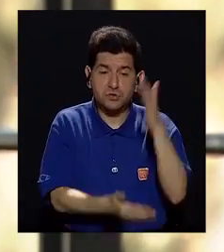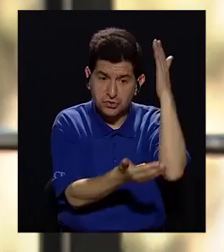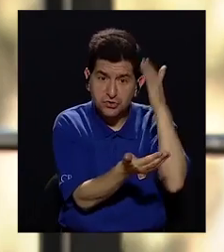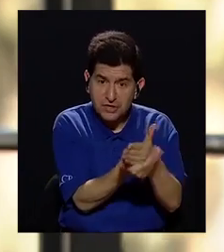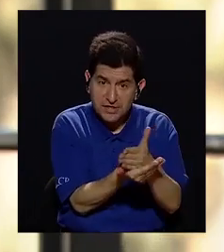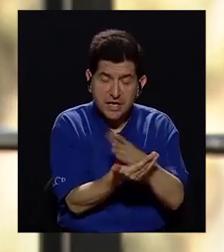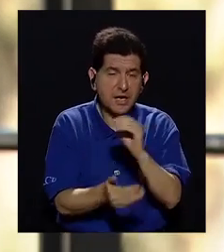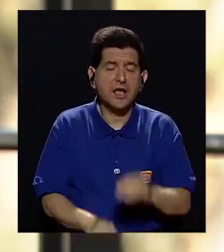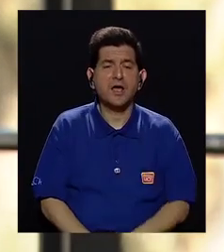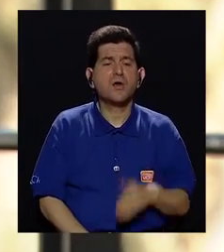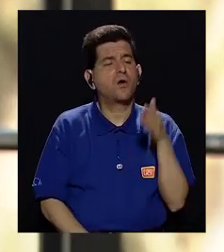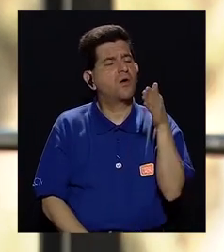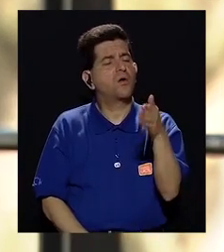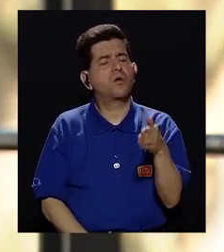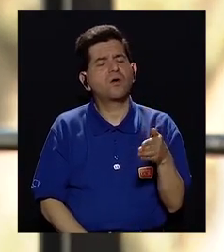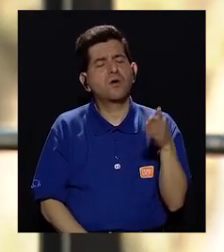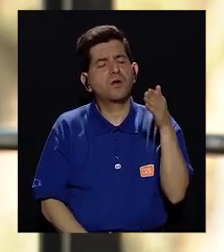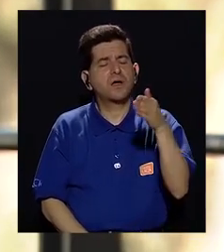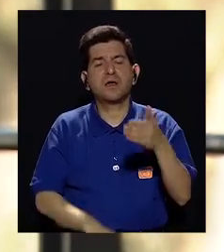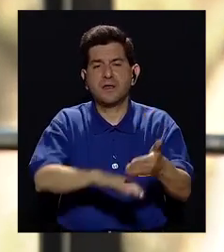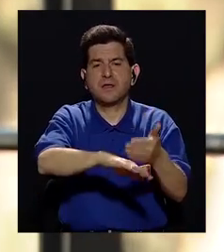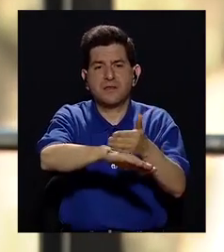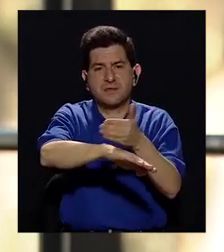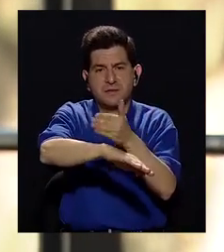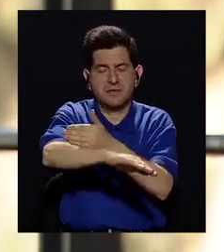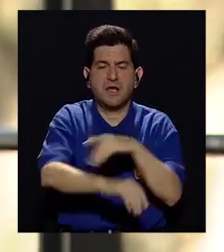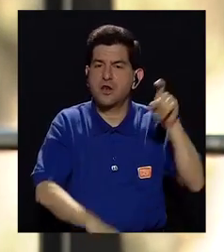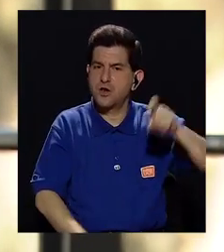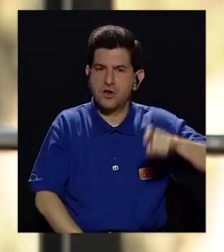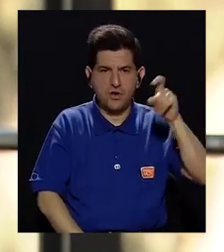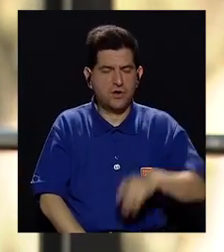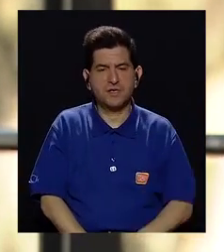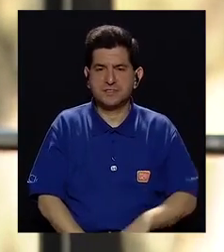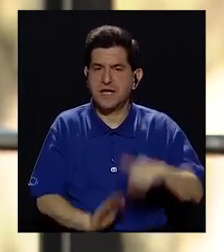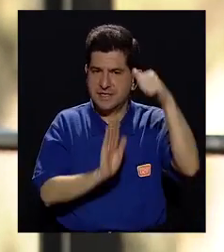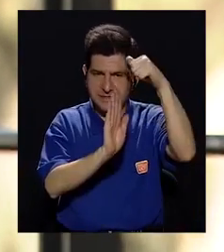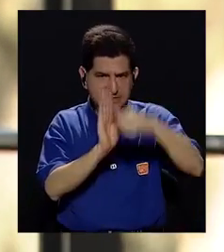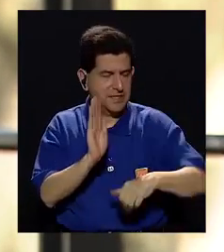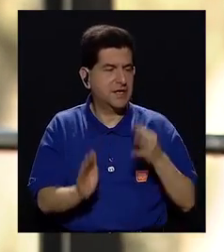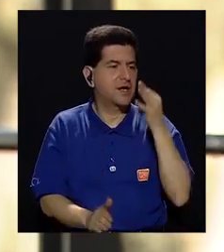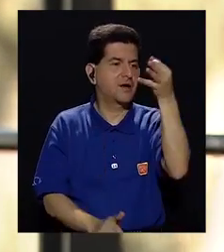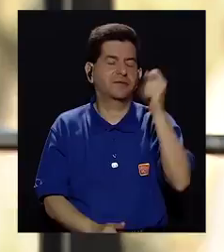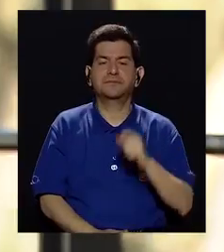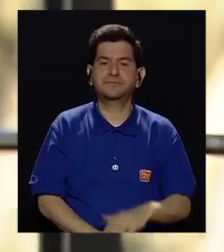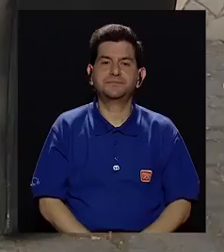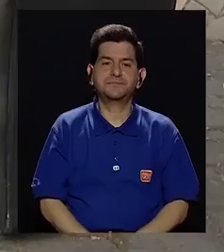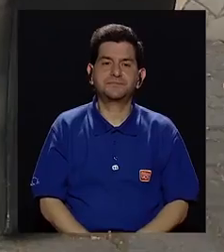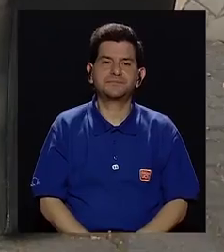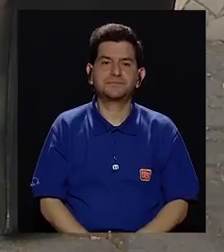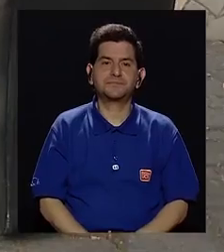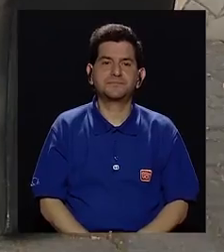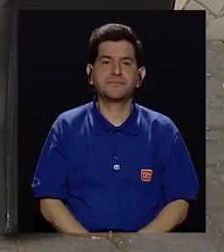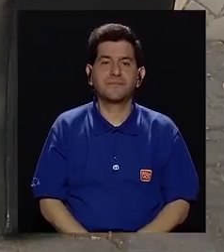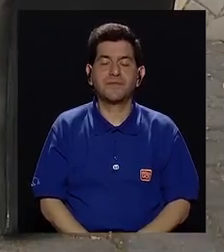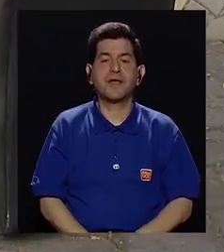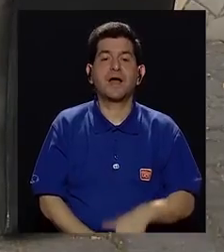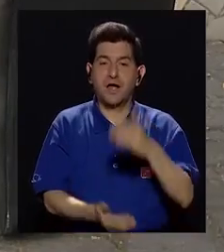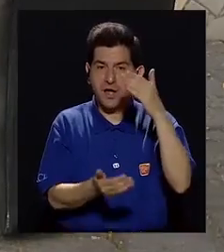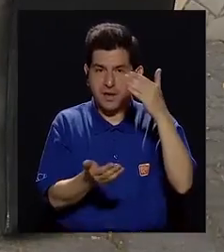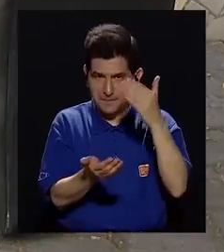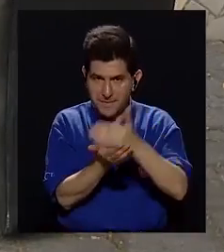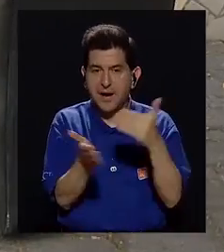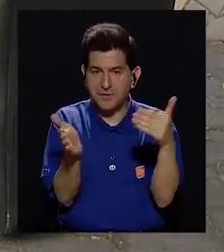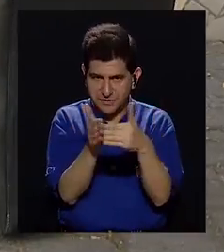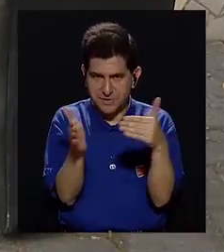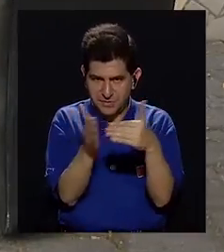se estanque o que avance muy lentamente a necesidad de que no necesitemos ninguna intervención a futuro. Bueno, vamos a hacer una